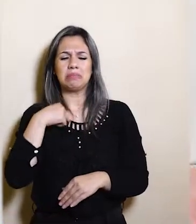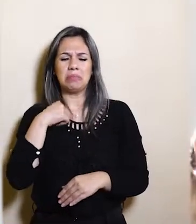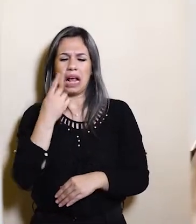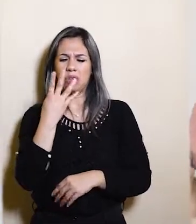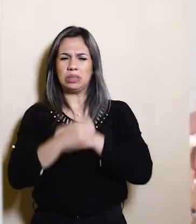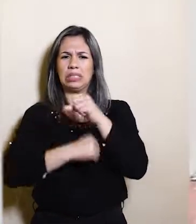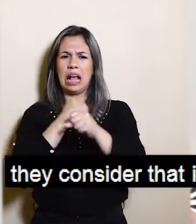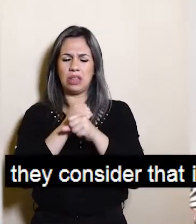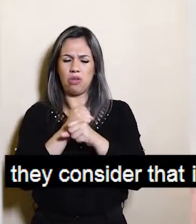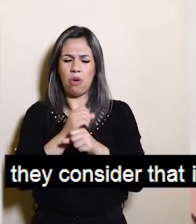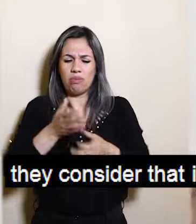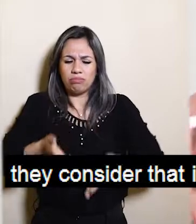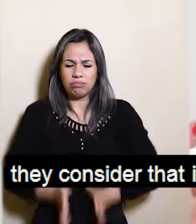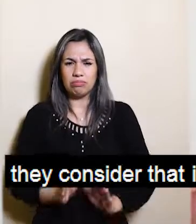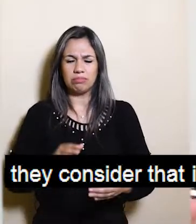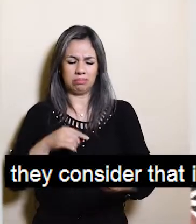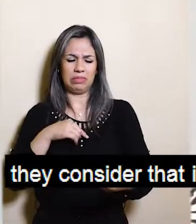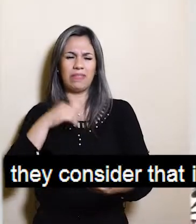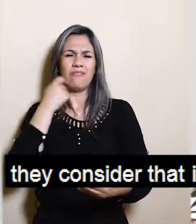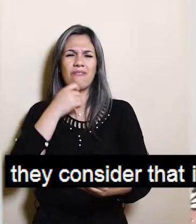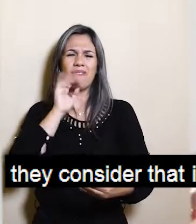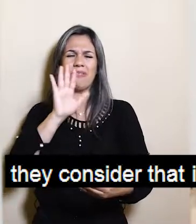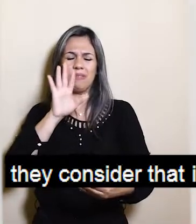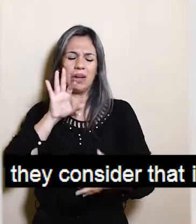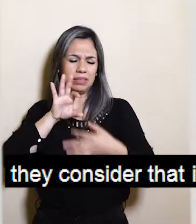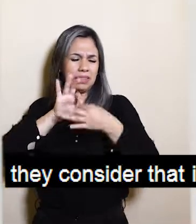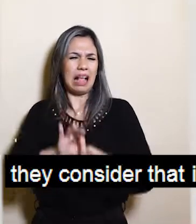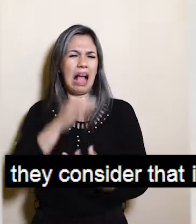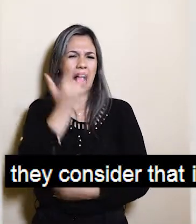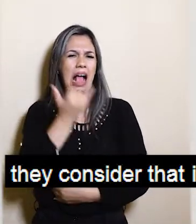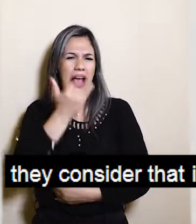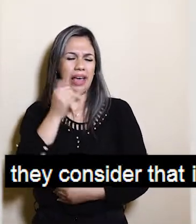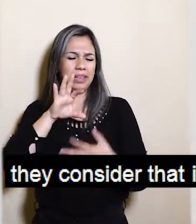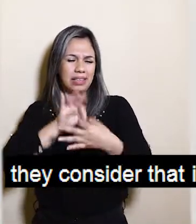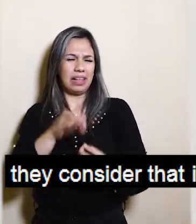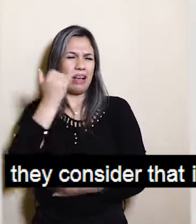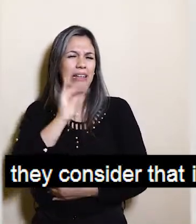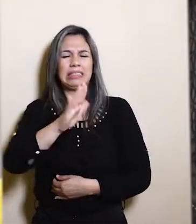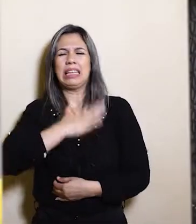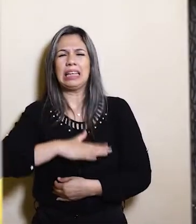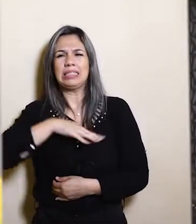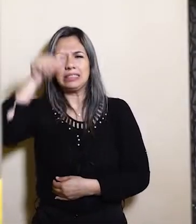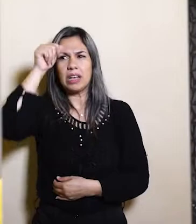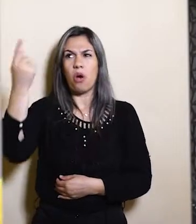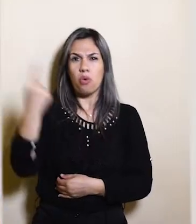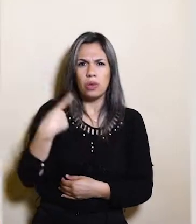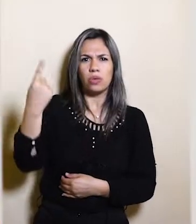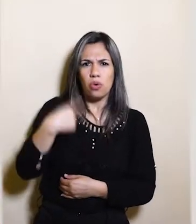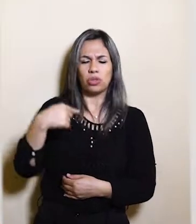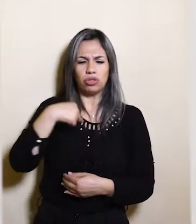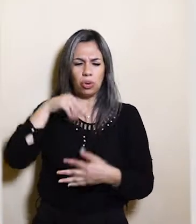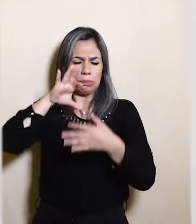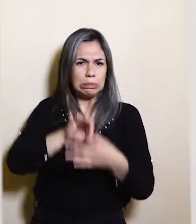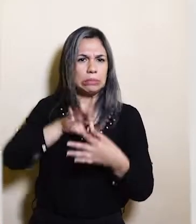ahí, eso es innato, eso en algún momento va a nacer y van forzando y forzando una relación. Además, tenemos que entender que esa